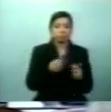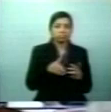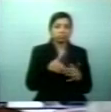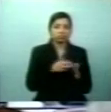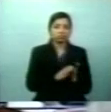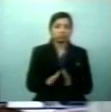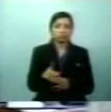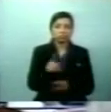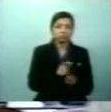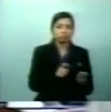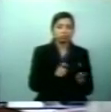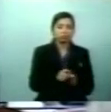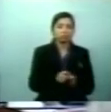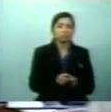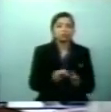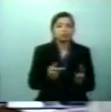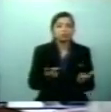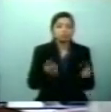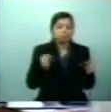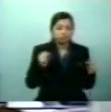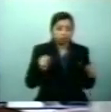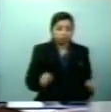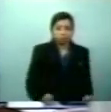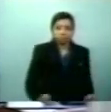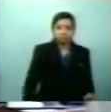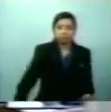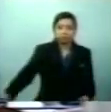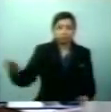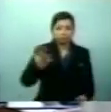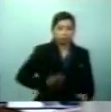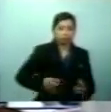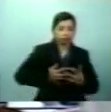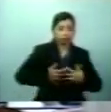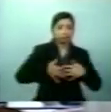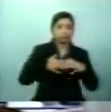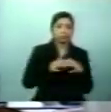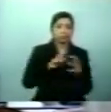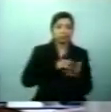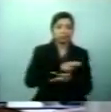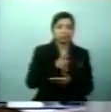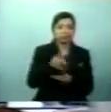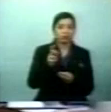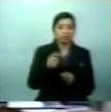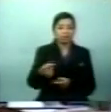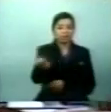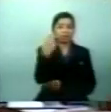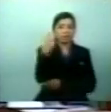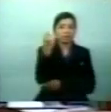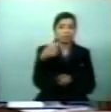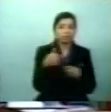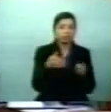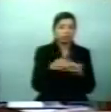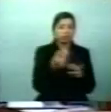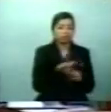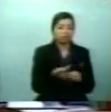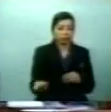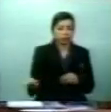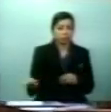apartado especial para la sostenibilidad y sustentabilidad del recurso pesca y productos